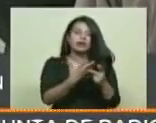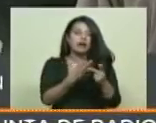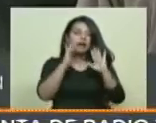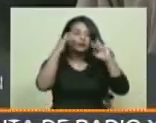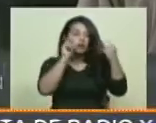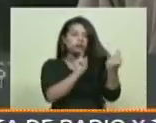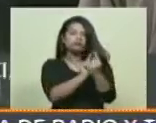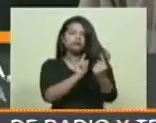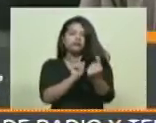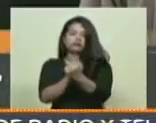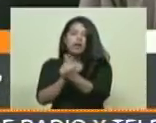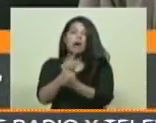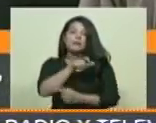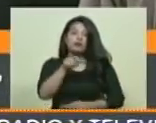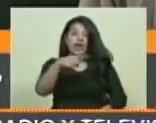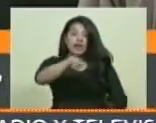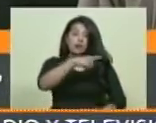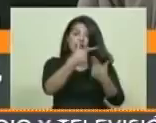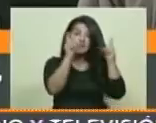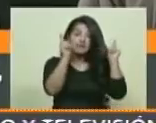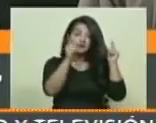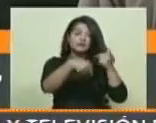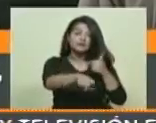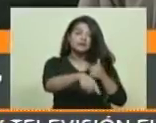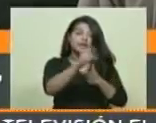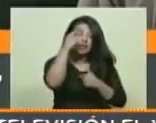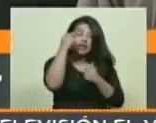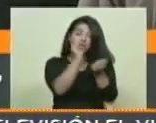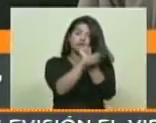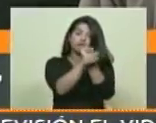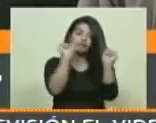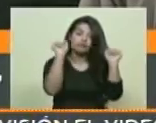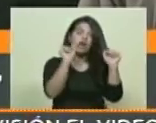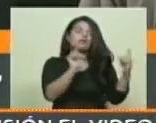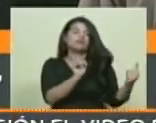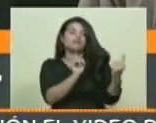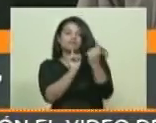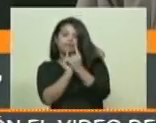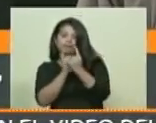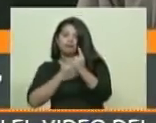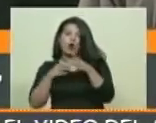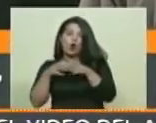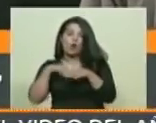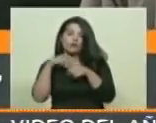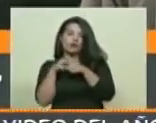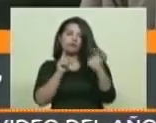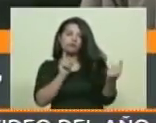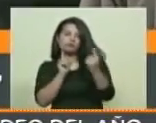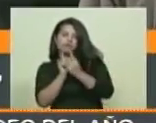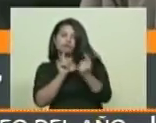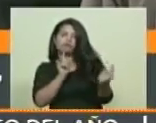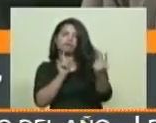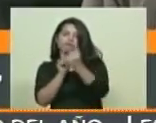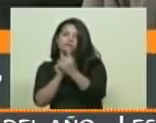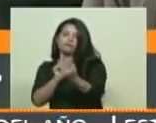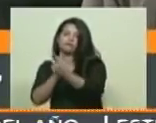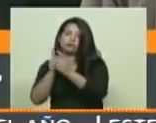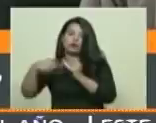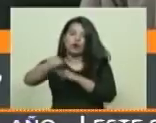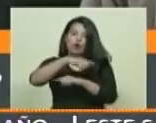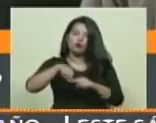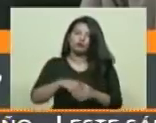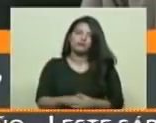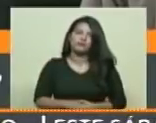que van a ser beneficiarias en los próximos días, los recibiremos en la Comisión para la Verdad. Con un sentido